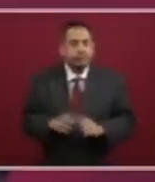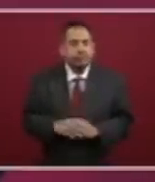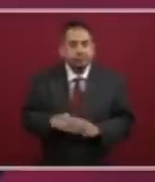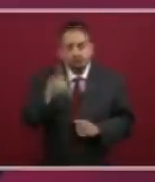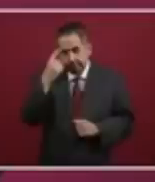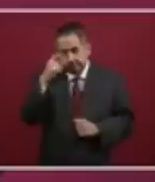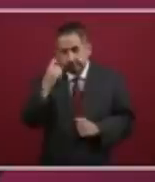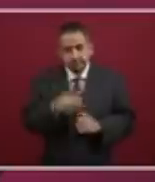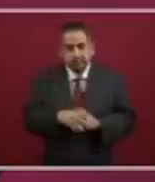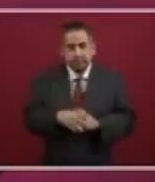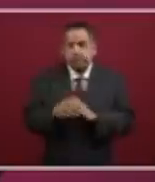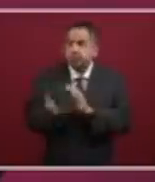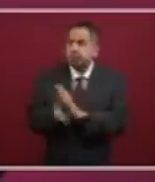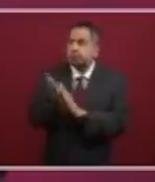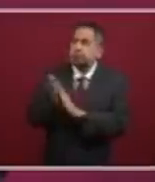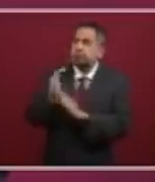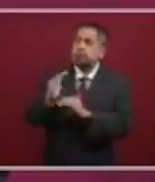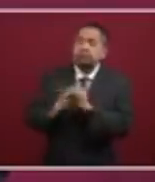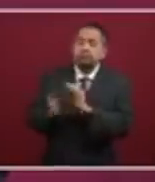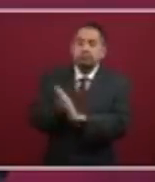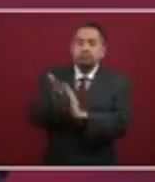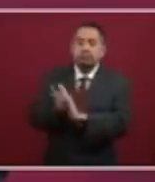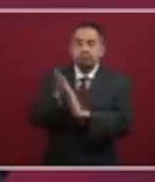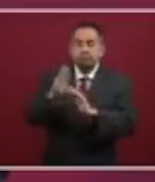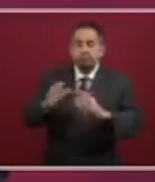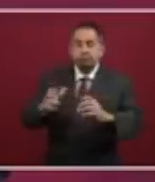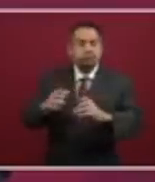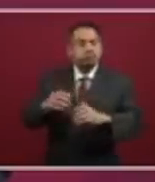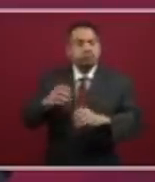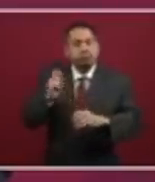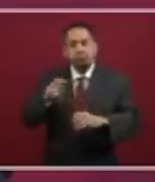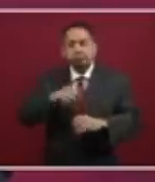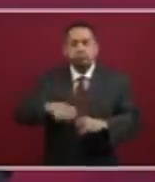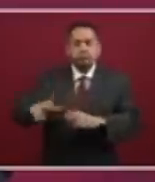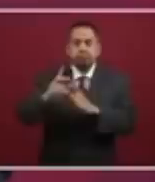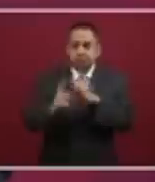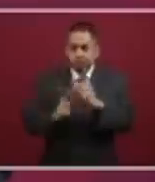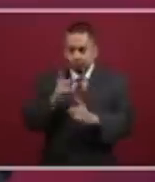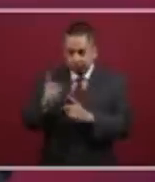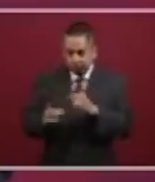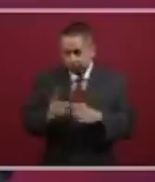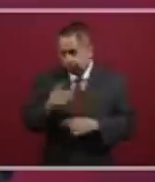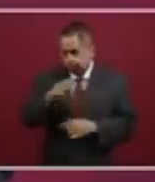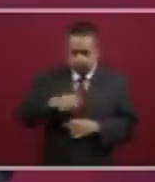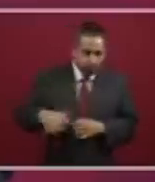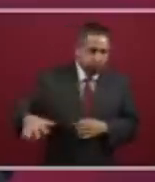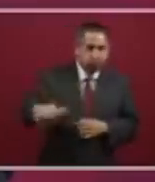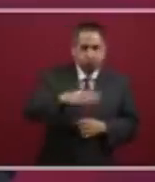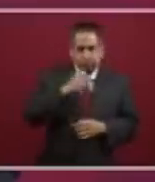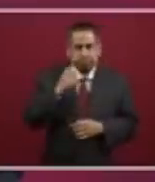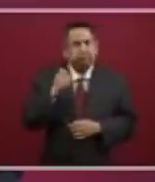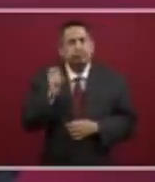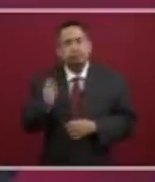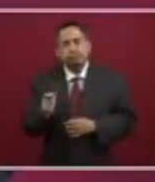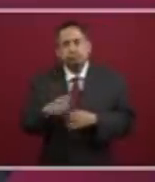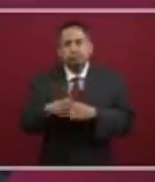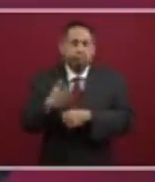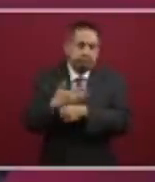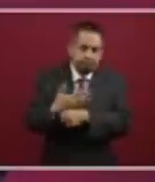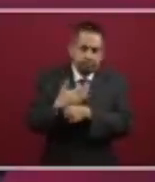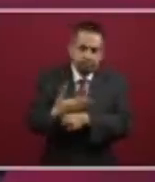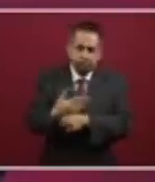para la construcción de unidades deportivas, para